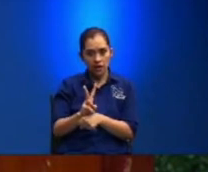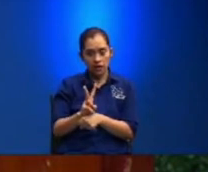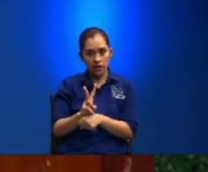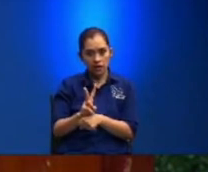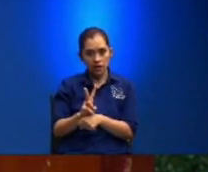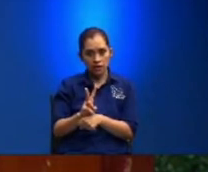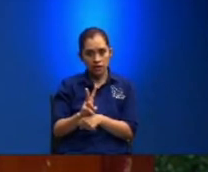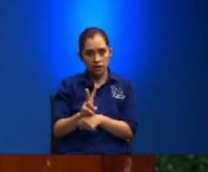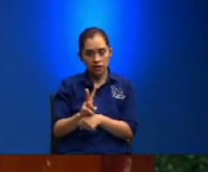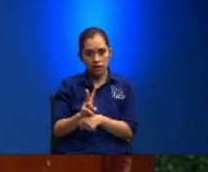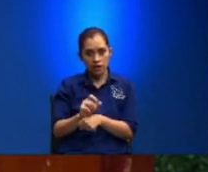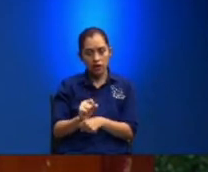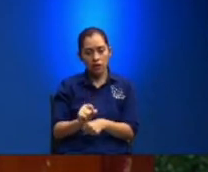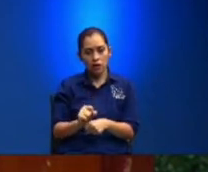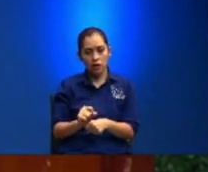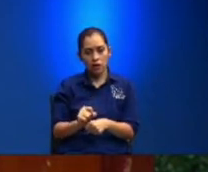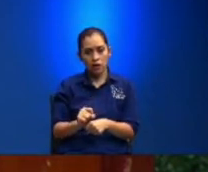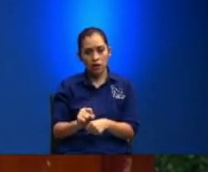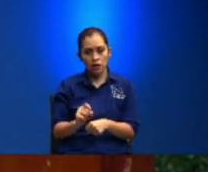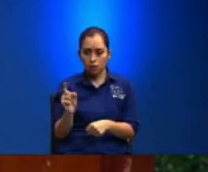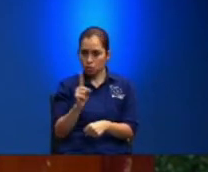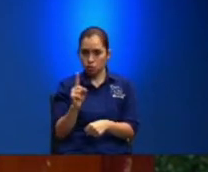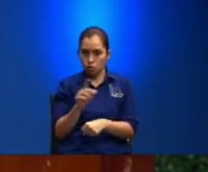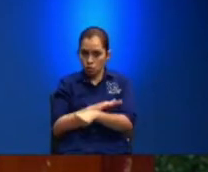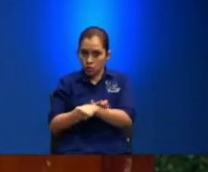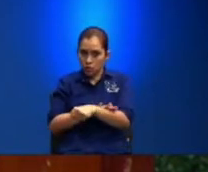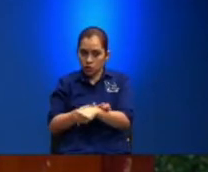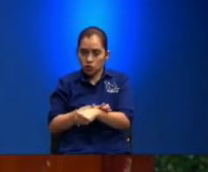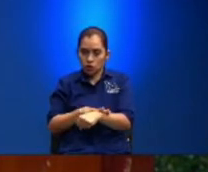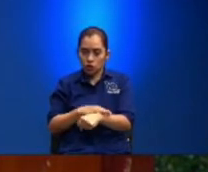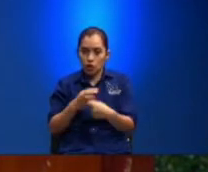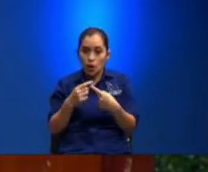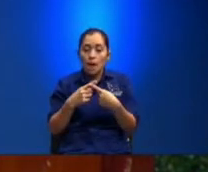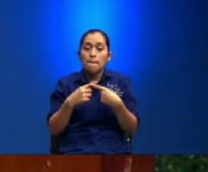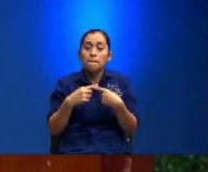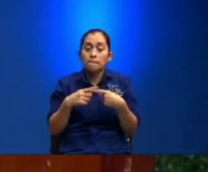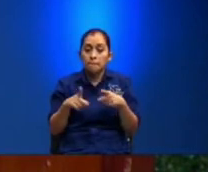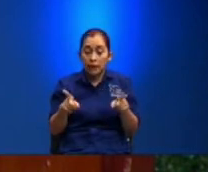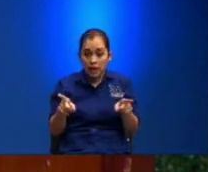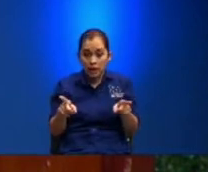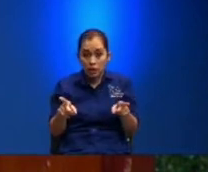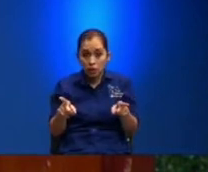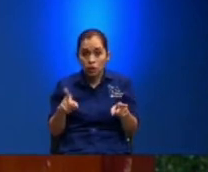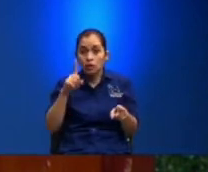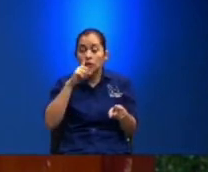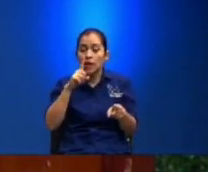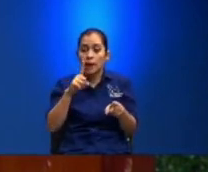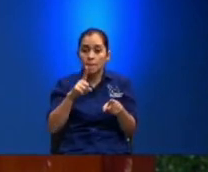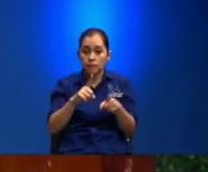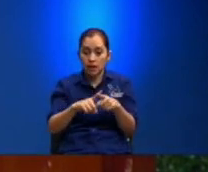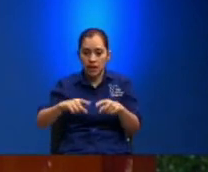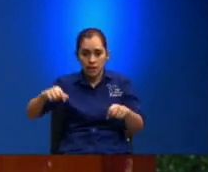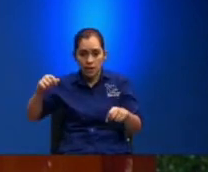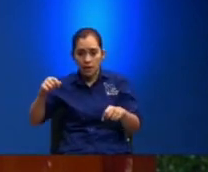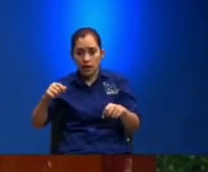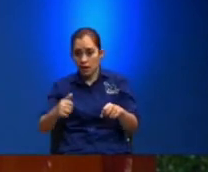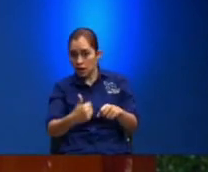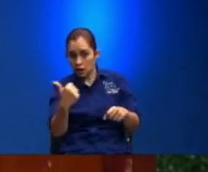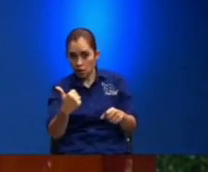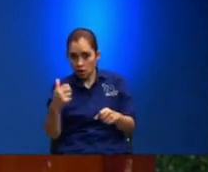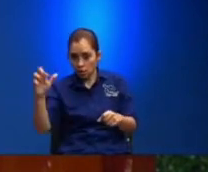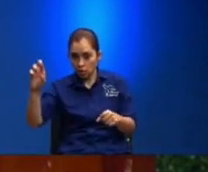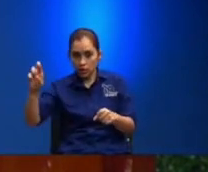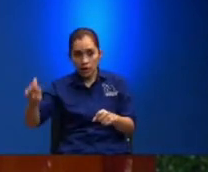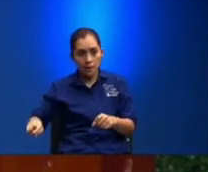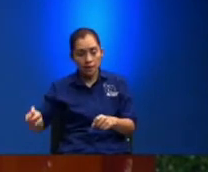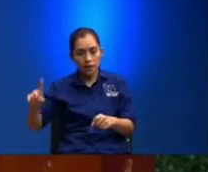también yo creo que si la ley se fuera aplicada el el del chicote se vería el bote para que salga